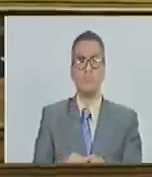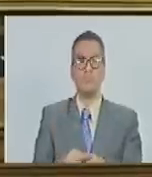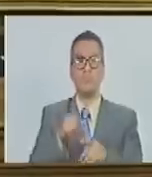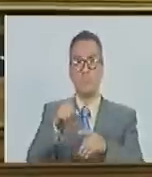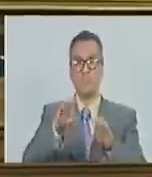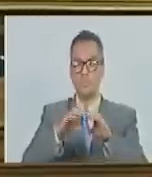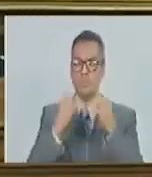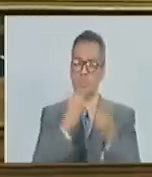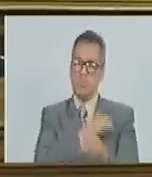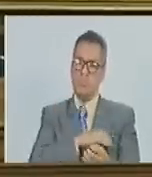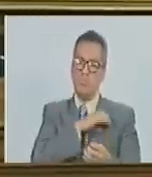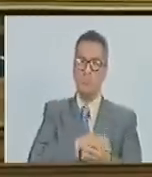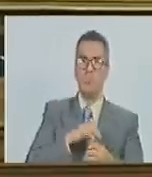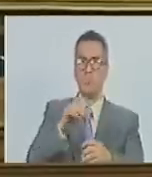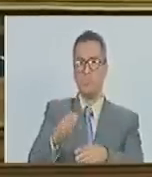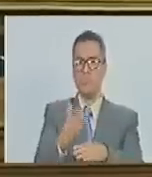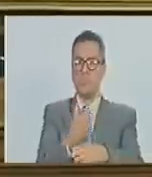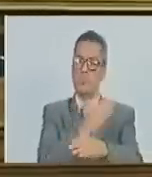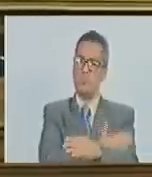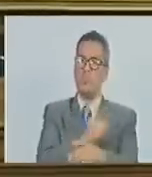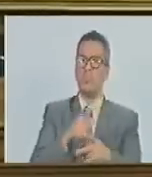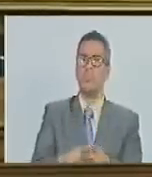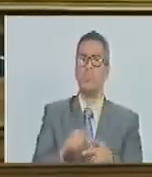esa comisión preliminar luego